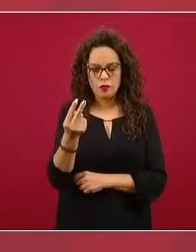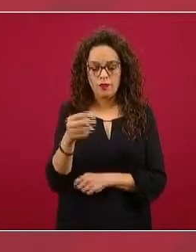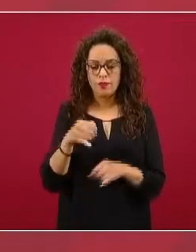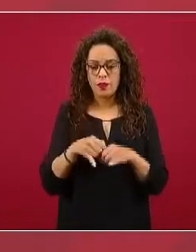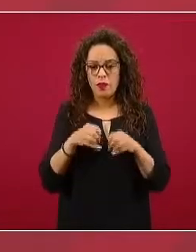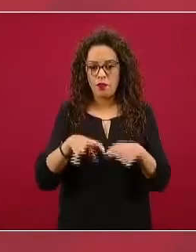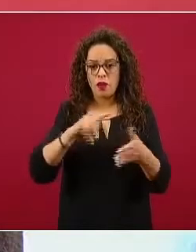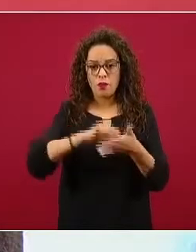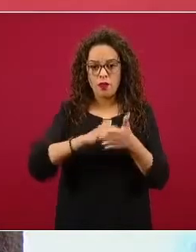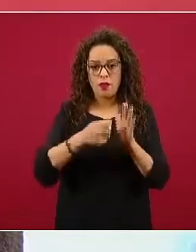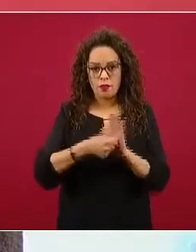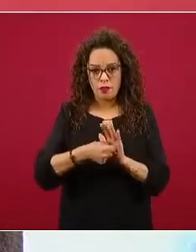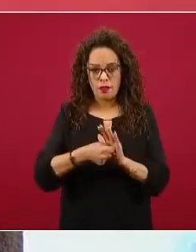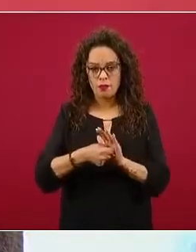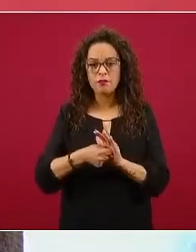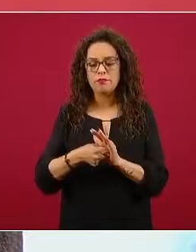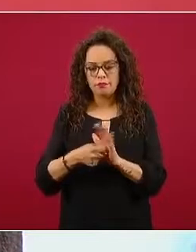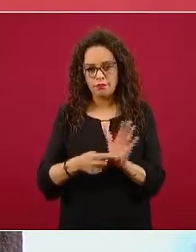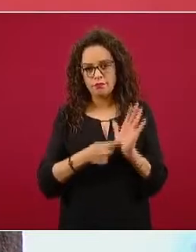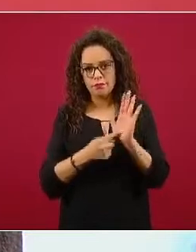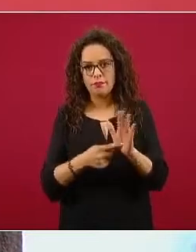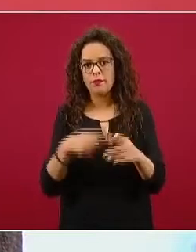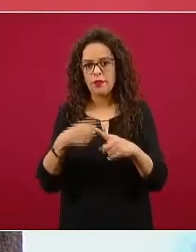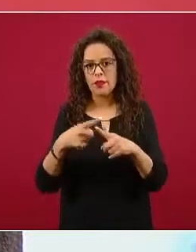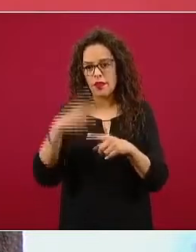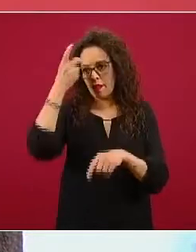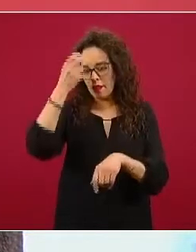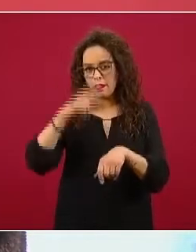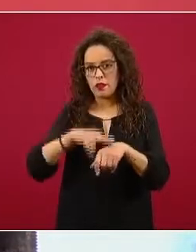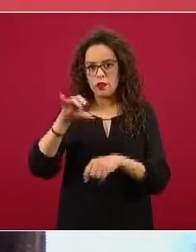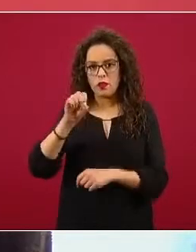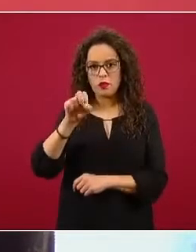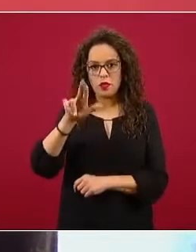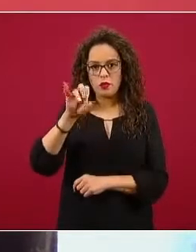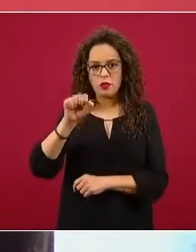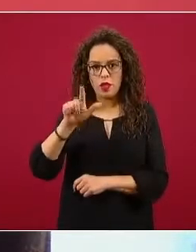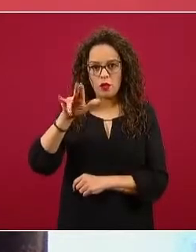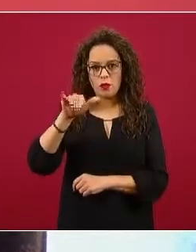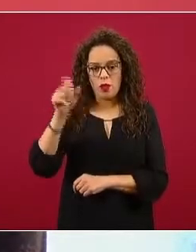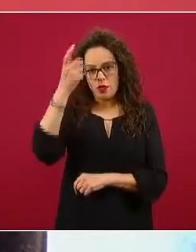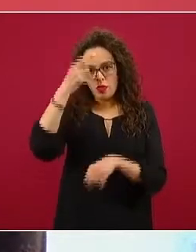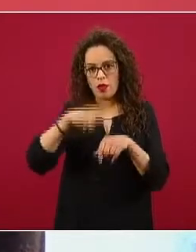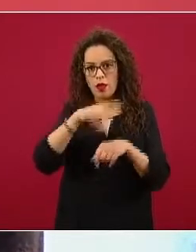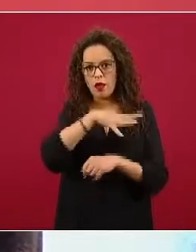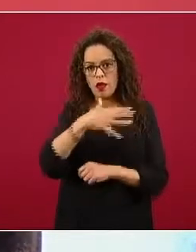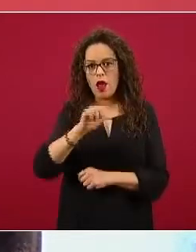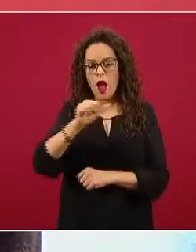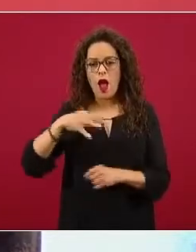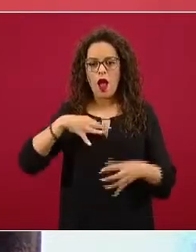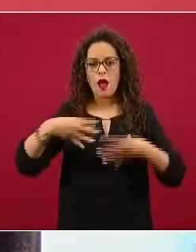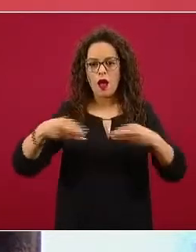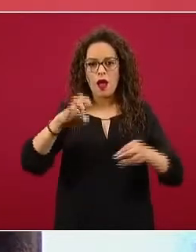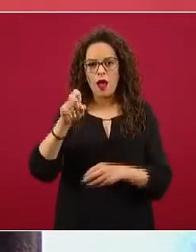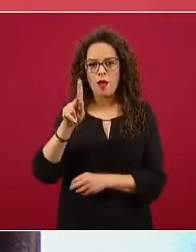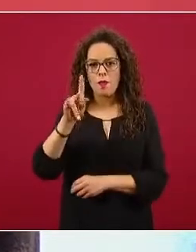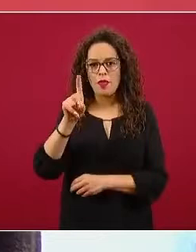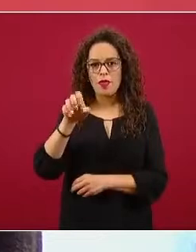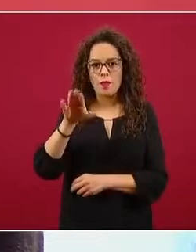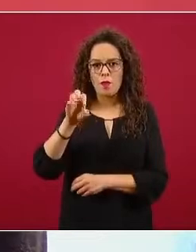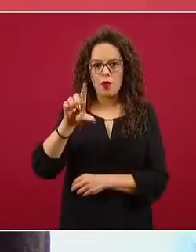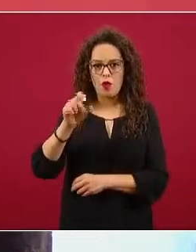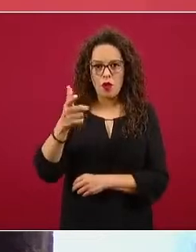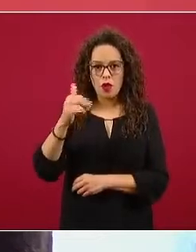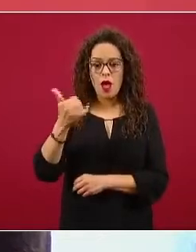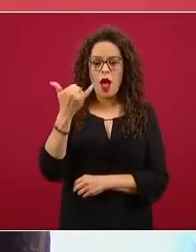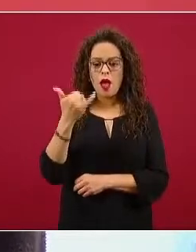que presentará el doctor José Luis Salomía, director general de Epidemiología, y enseguida tenemos un segmento